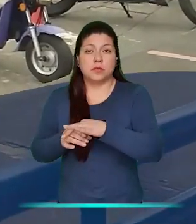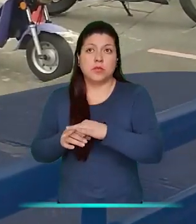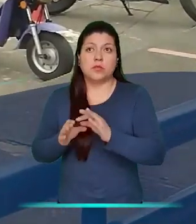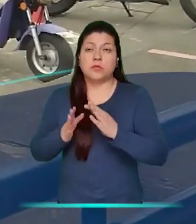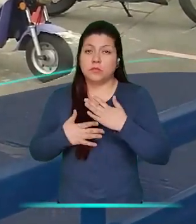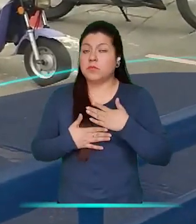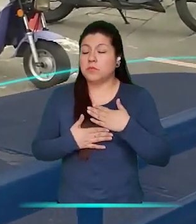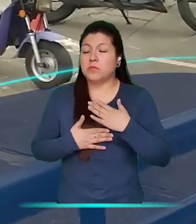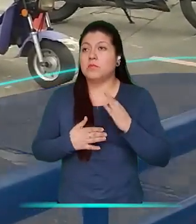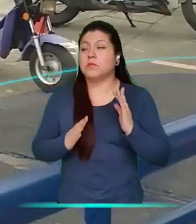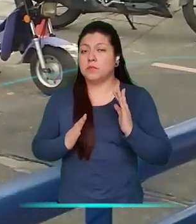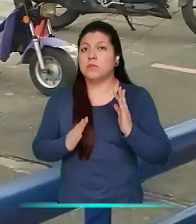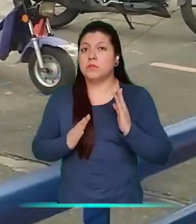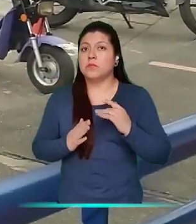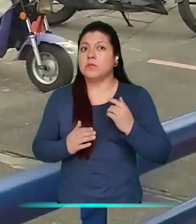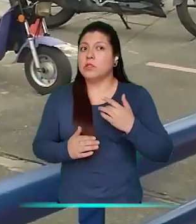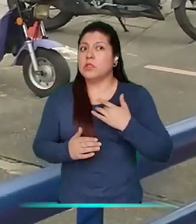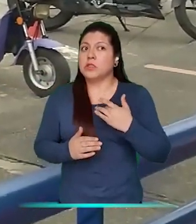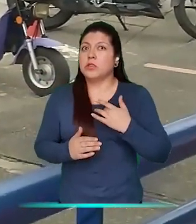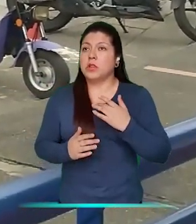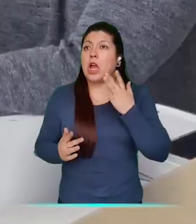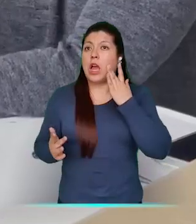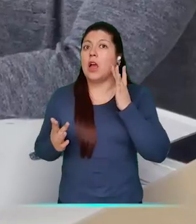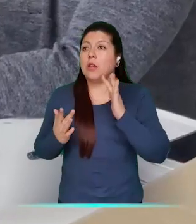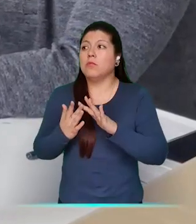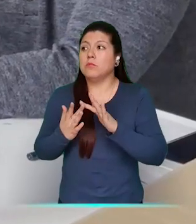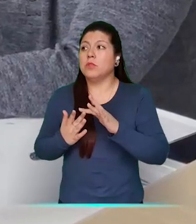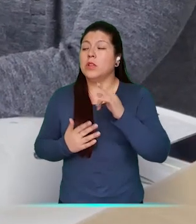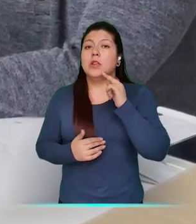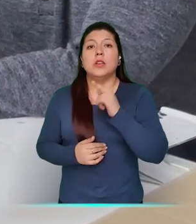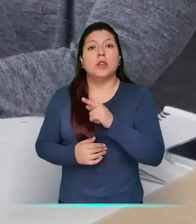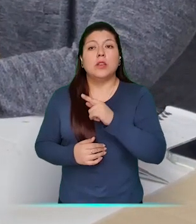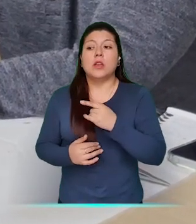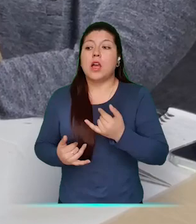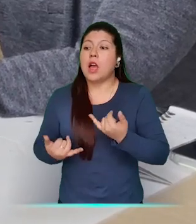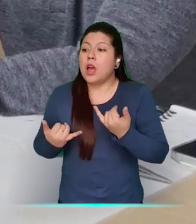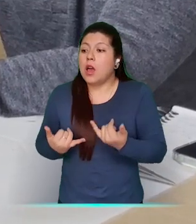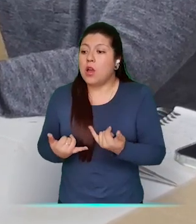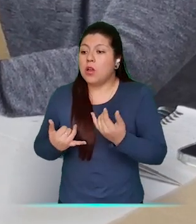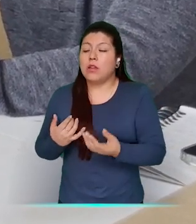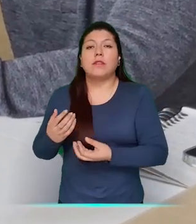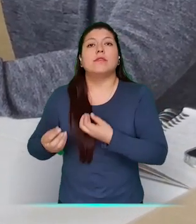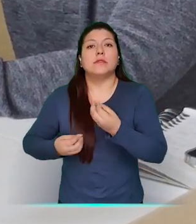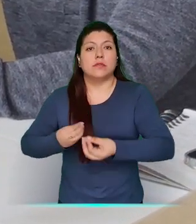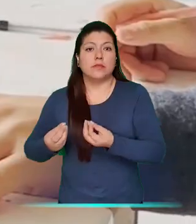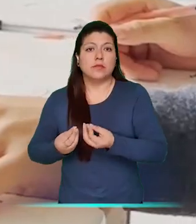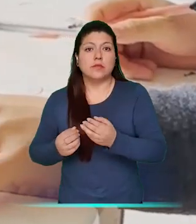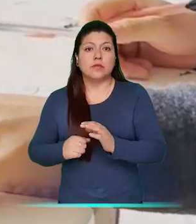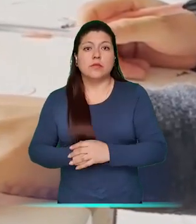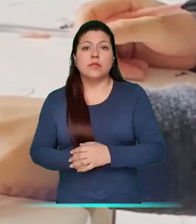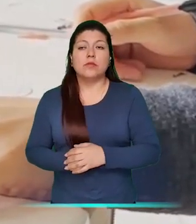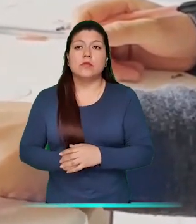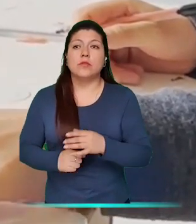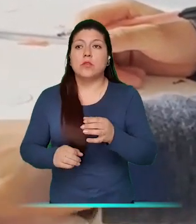pues vine a hacer la votación porque pues me parece muy conveniente